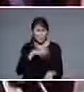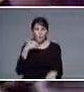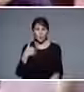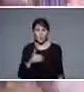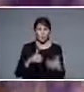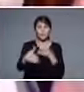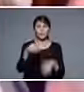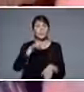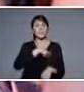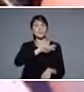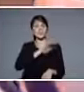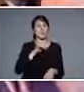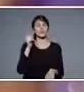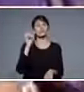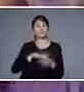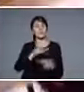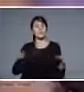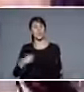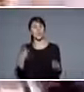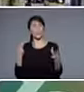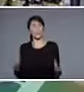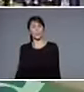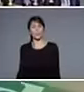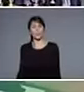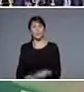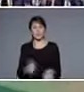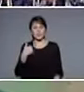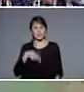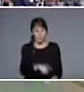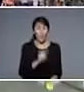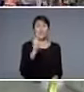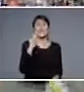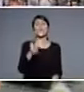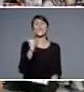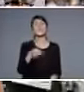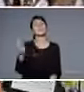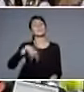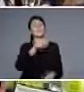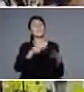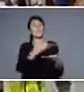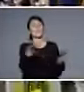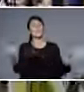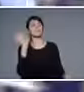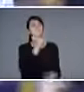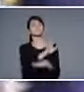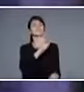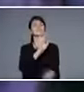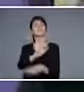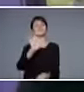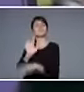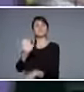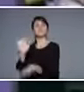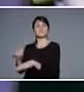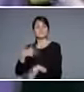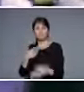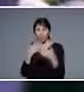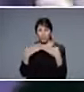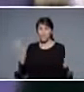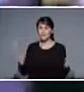para ricos. Juez de mierda que ya hasta los jueces se ríen del pueblo. Ni de ellos me fío,